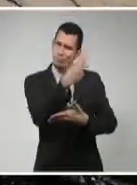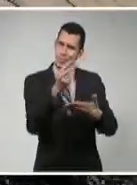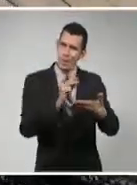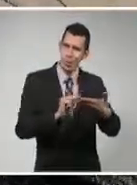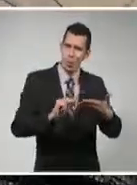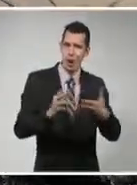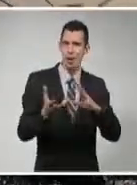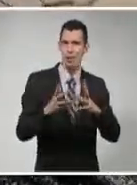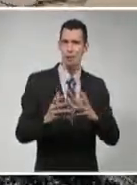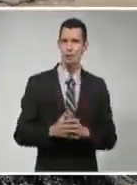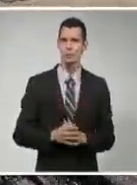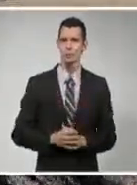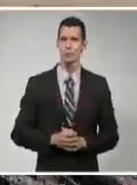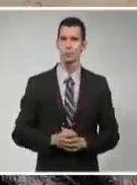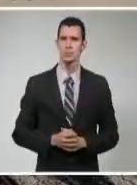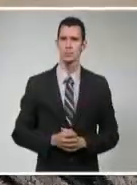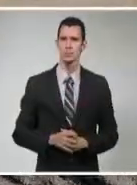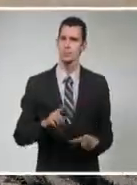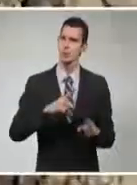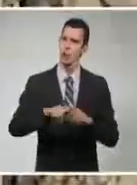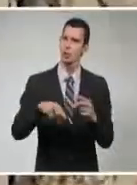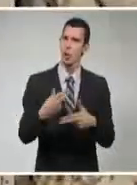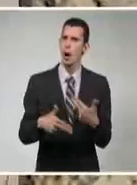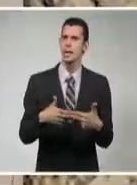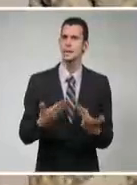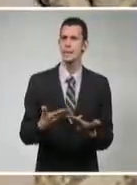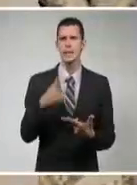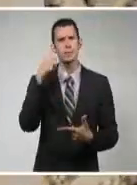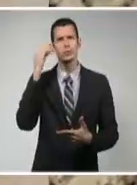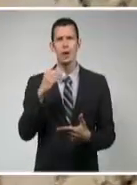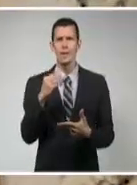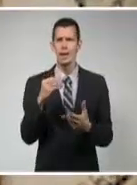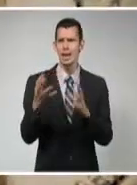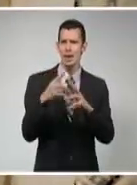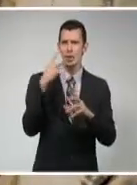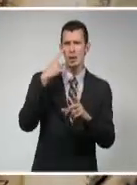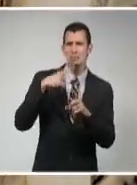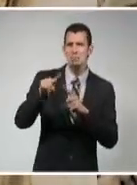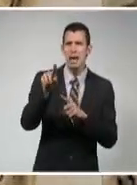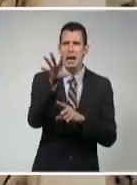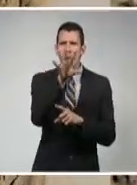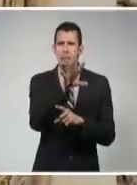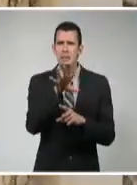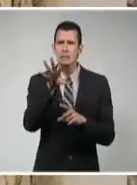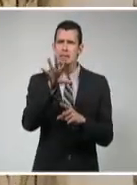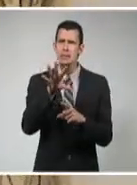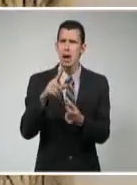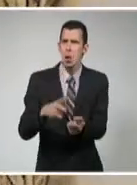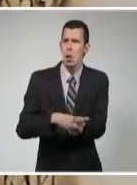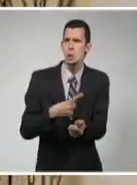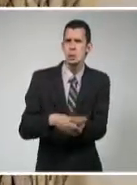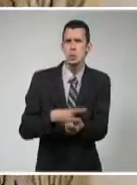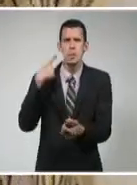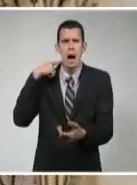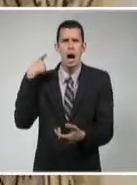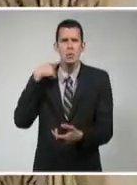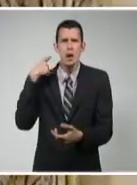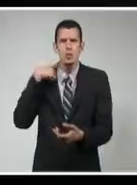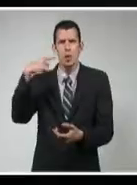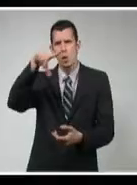Supo también materializar en su obra una inusitada complicidad estética entre los recursos convencionales de la plástica y las herramientas